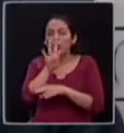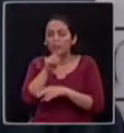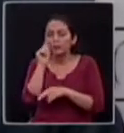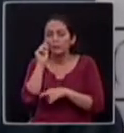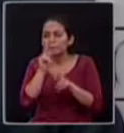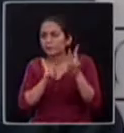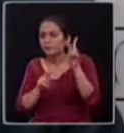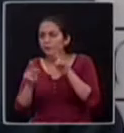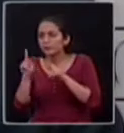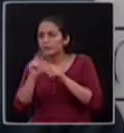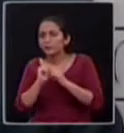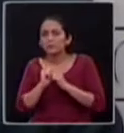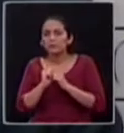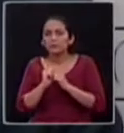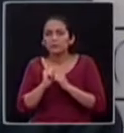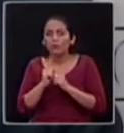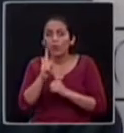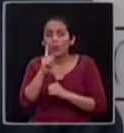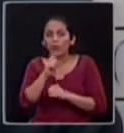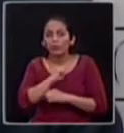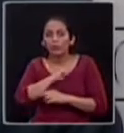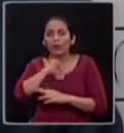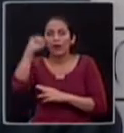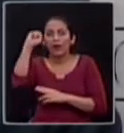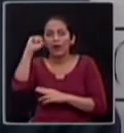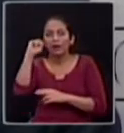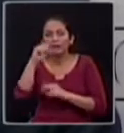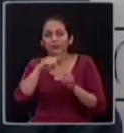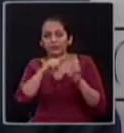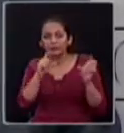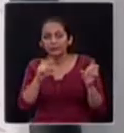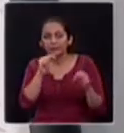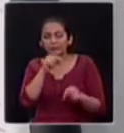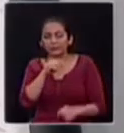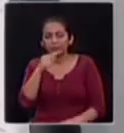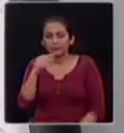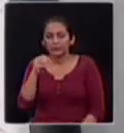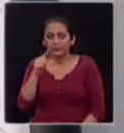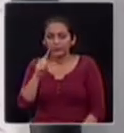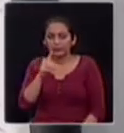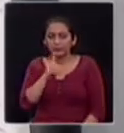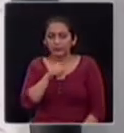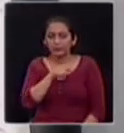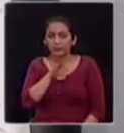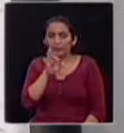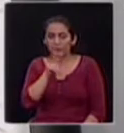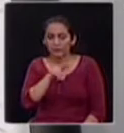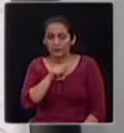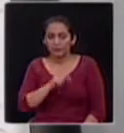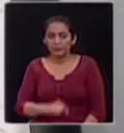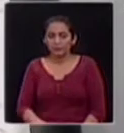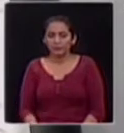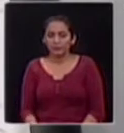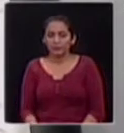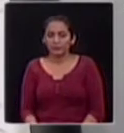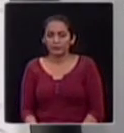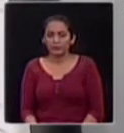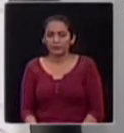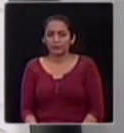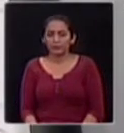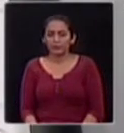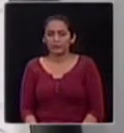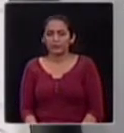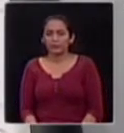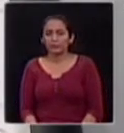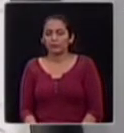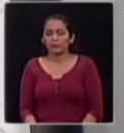sobres, la empresa ganadora fue Gol TV. Yo ningún acto de mi vida lo hice pensando en la posibilidad